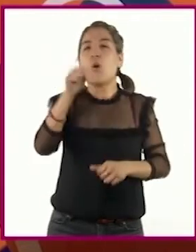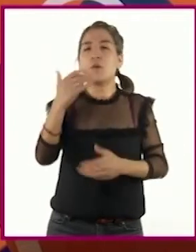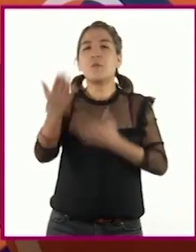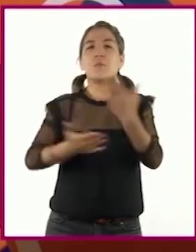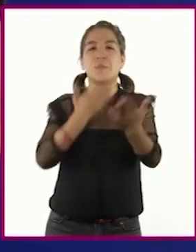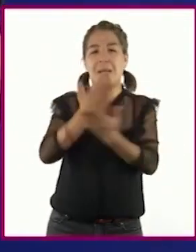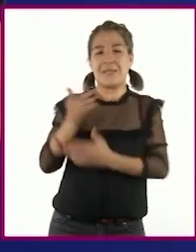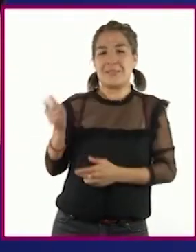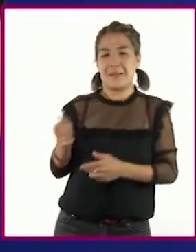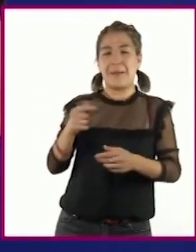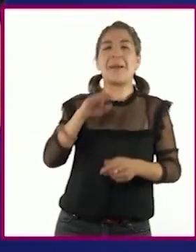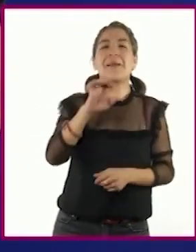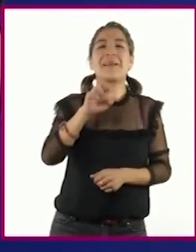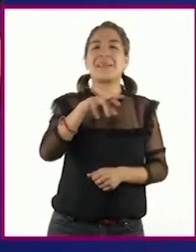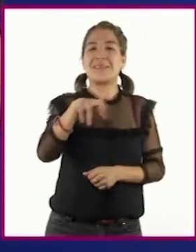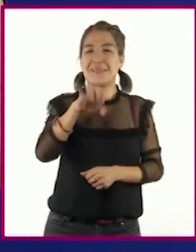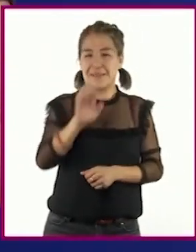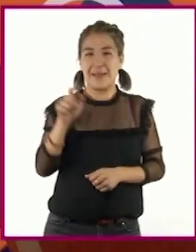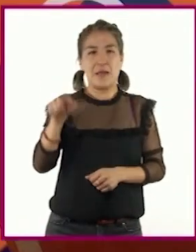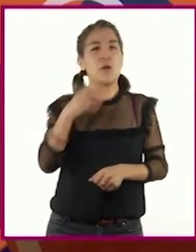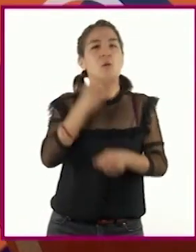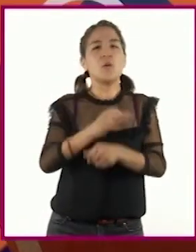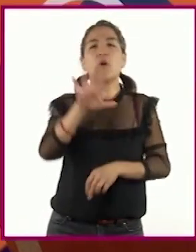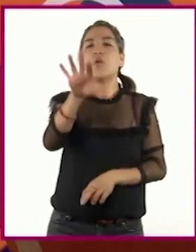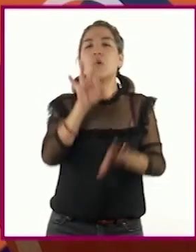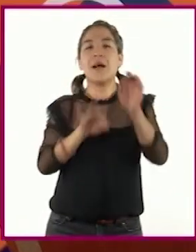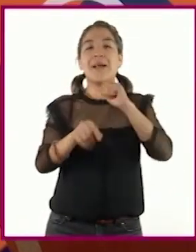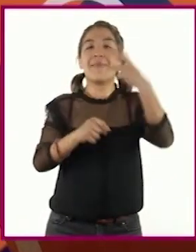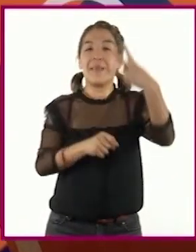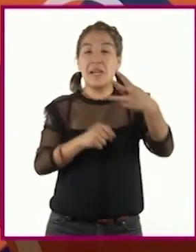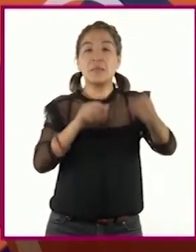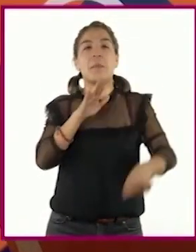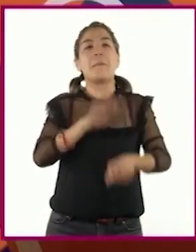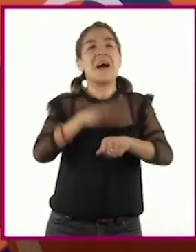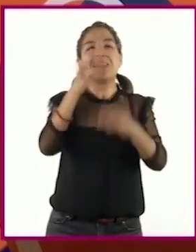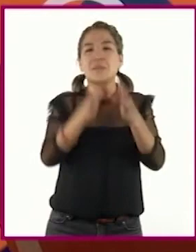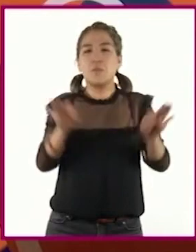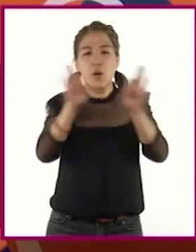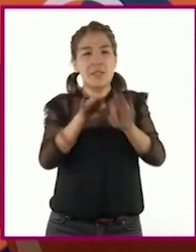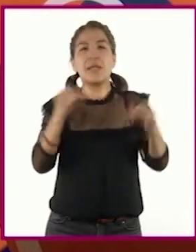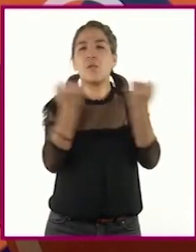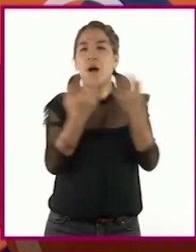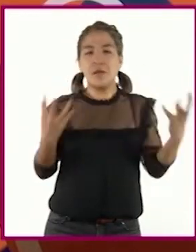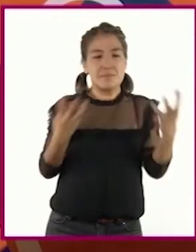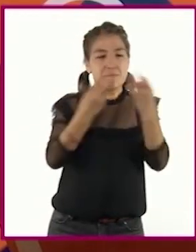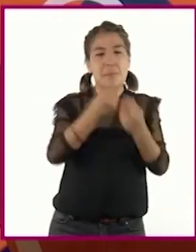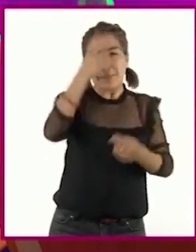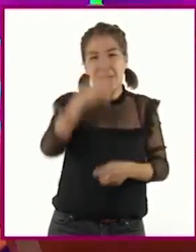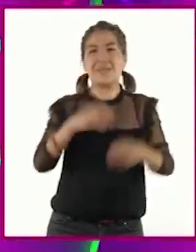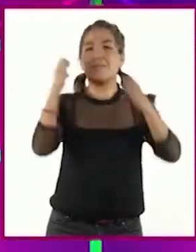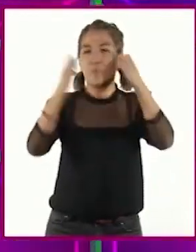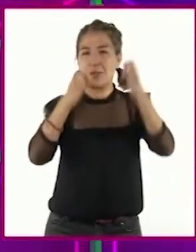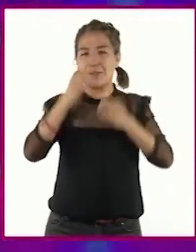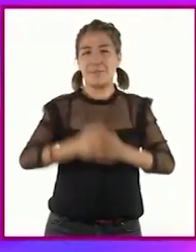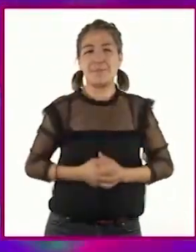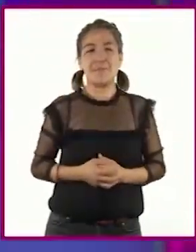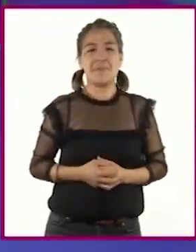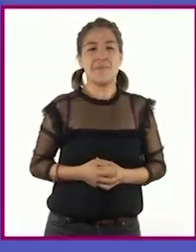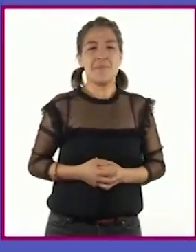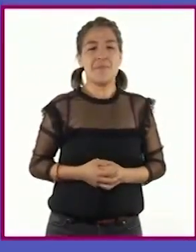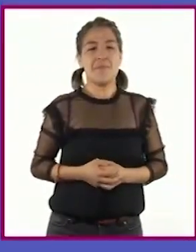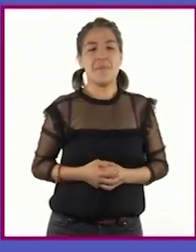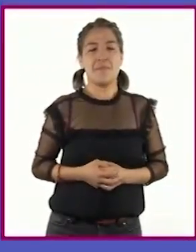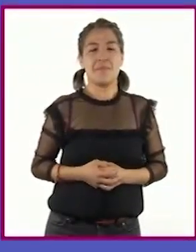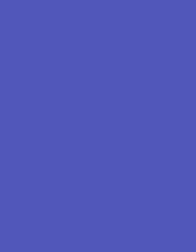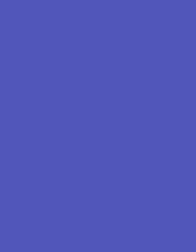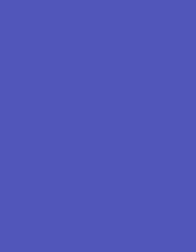por Enrique. Elijan 3 que sean los más adecuados para exponer el tema de Miguel. Artículo